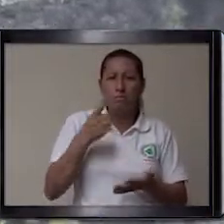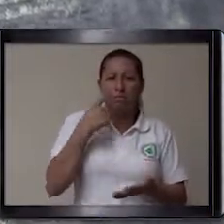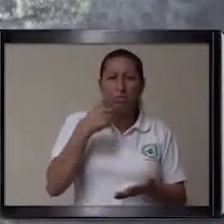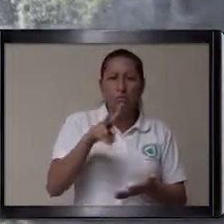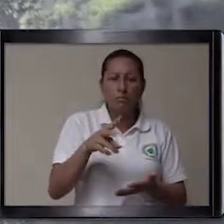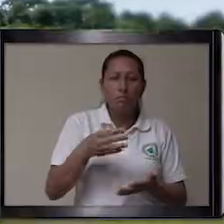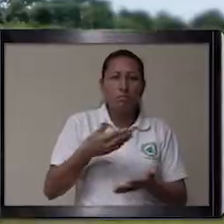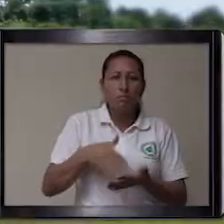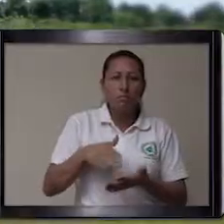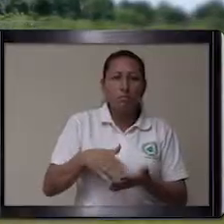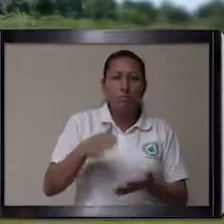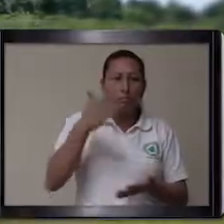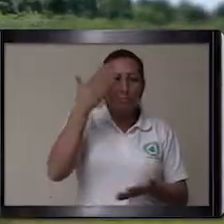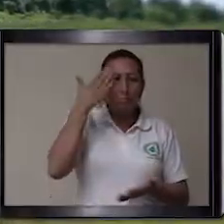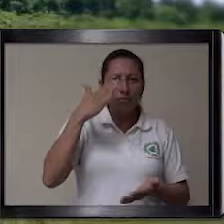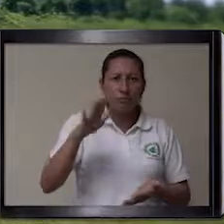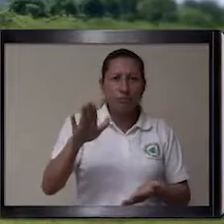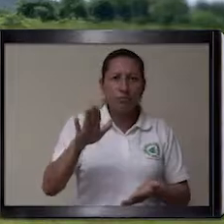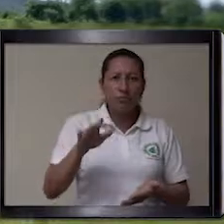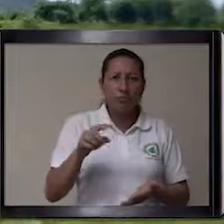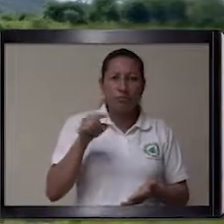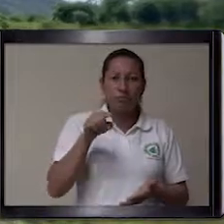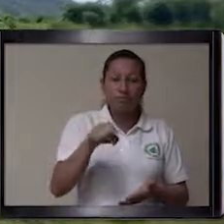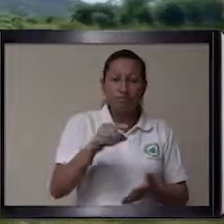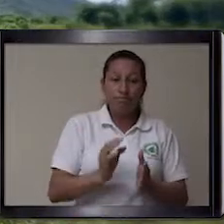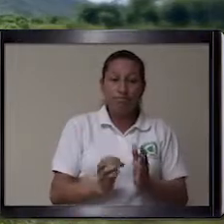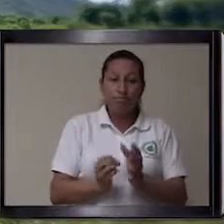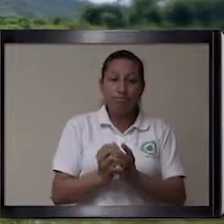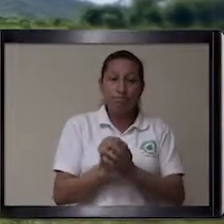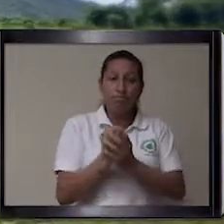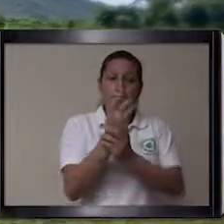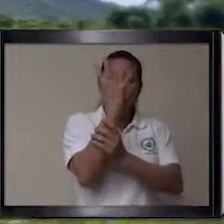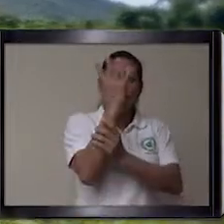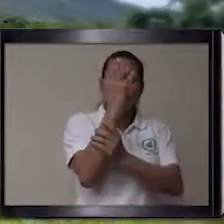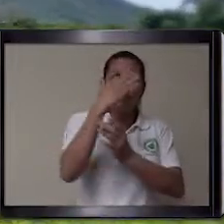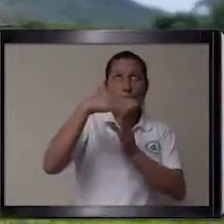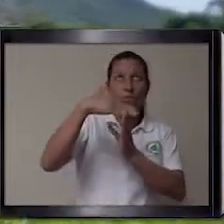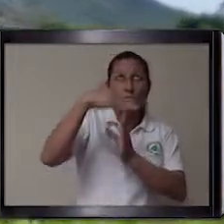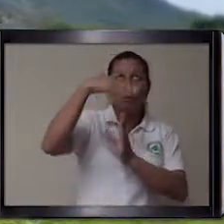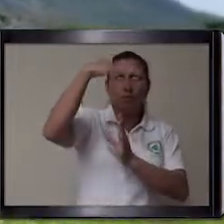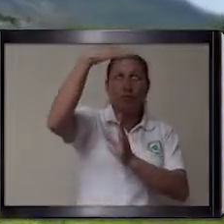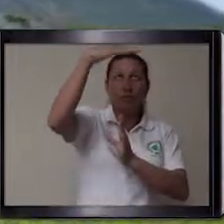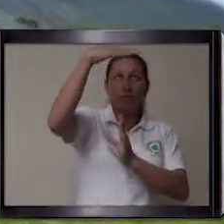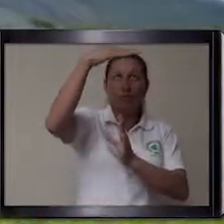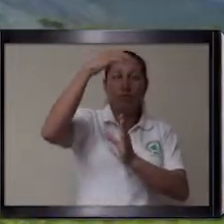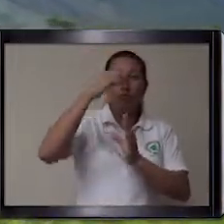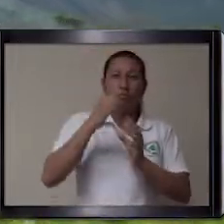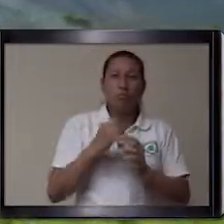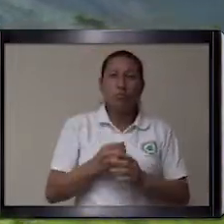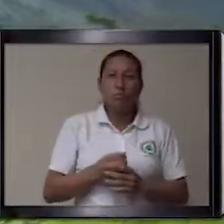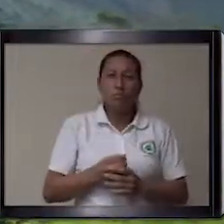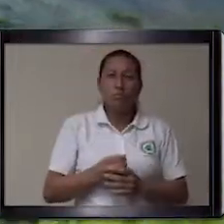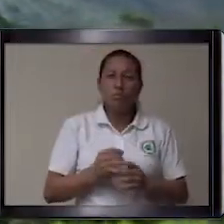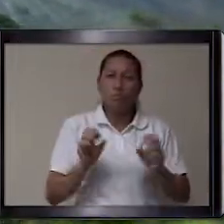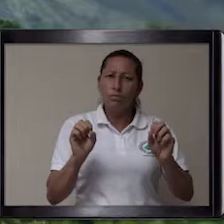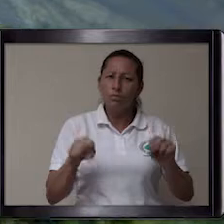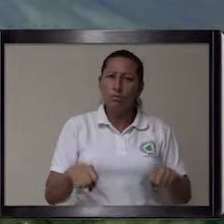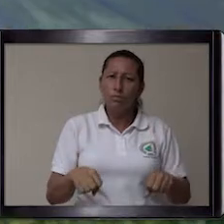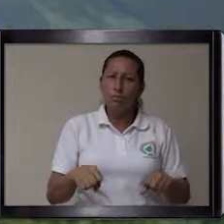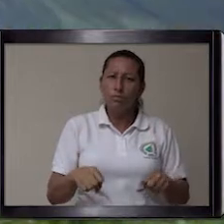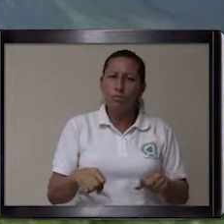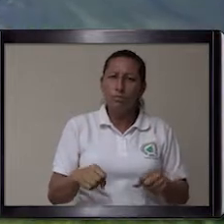es fácil saber que como estructuras levantadas están sujetos a estos,